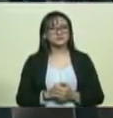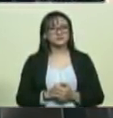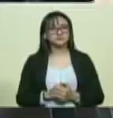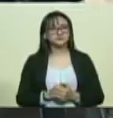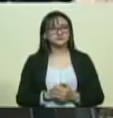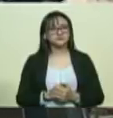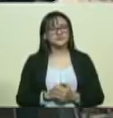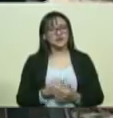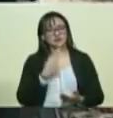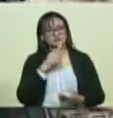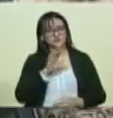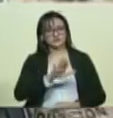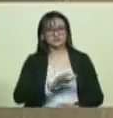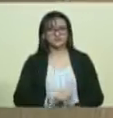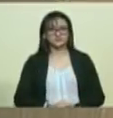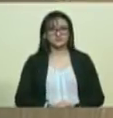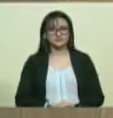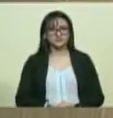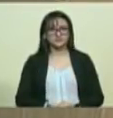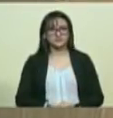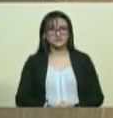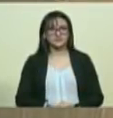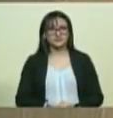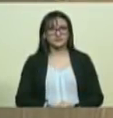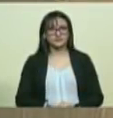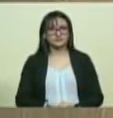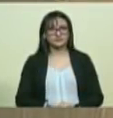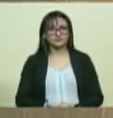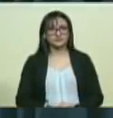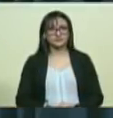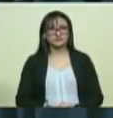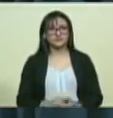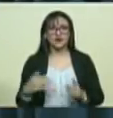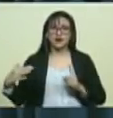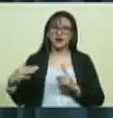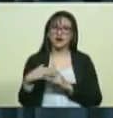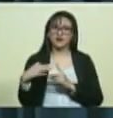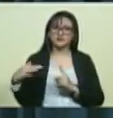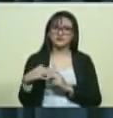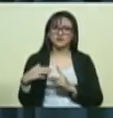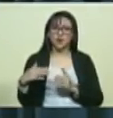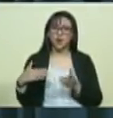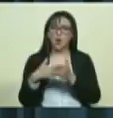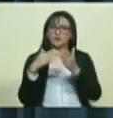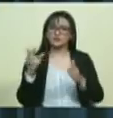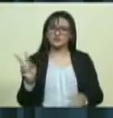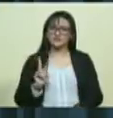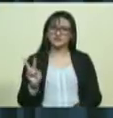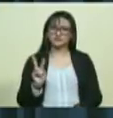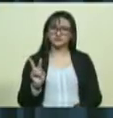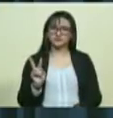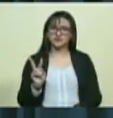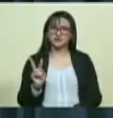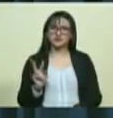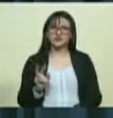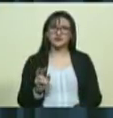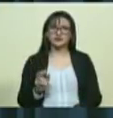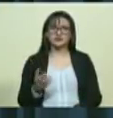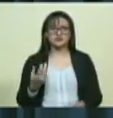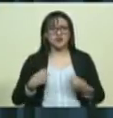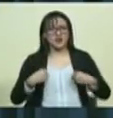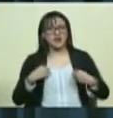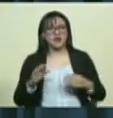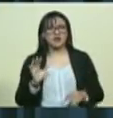señalado en el fondo lo que hay es una acción de agresión contra venezuela no están en modo alguno preocupados